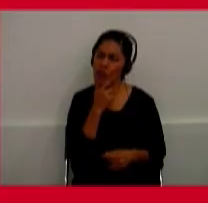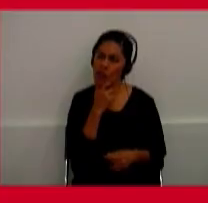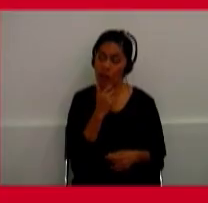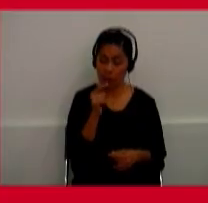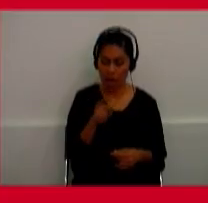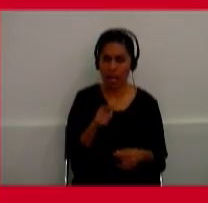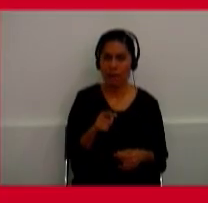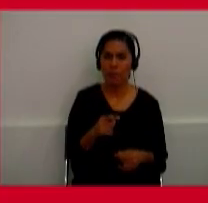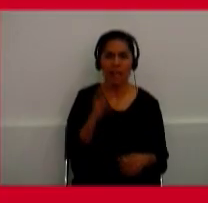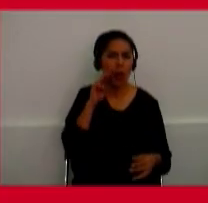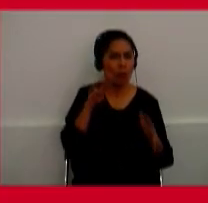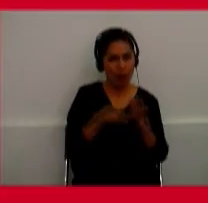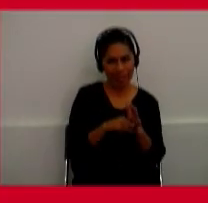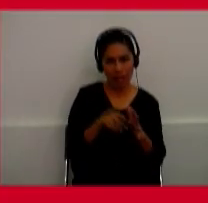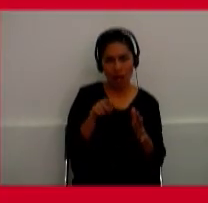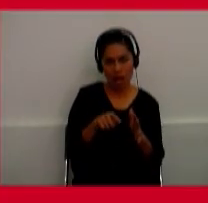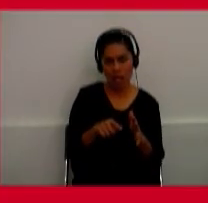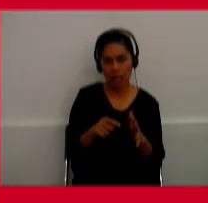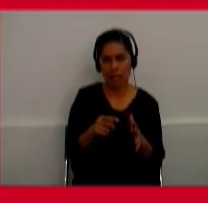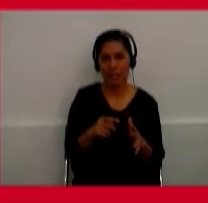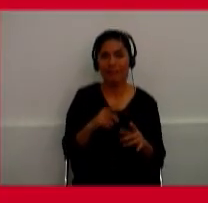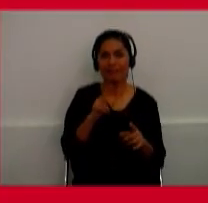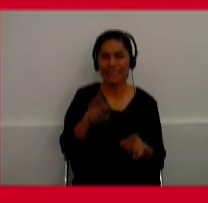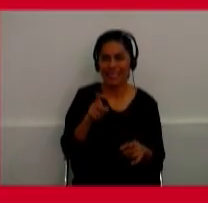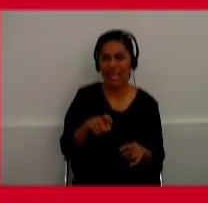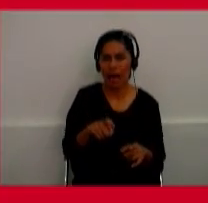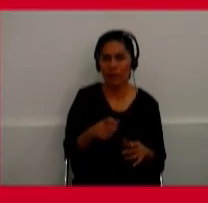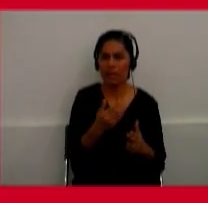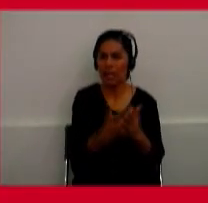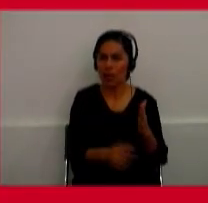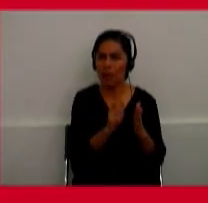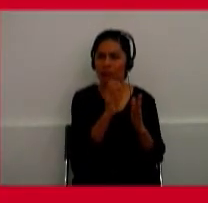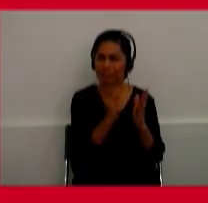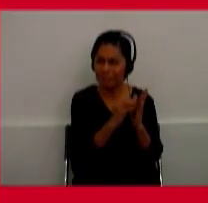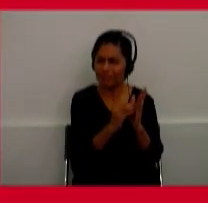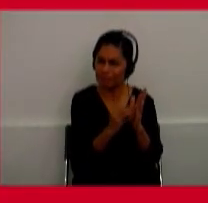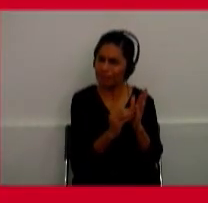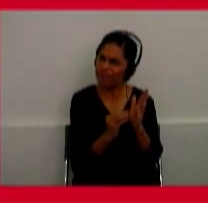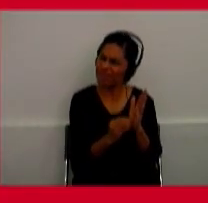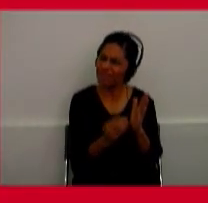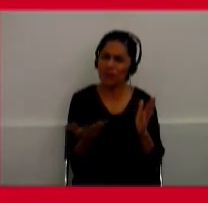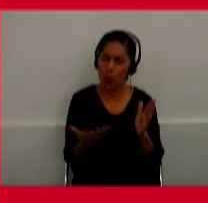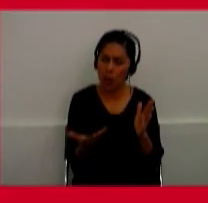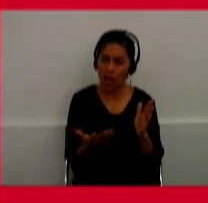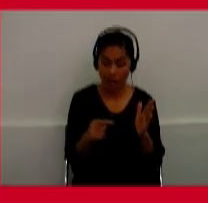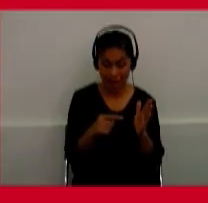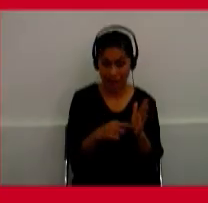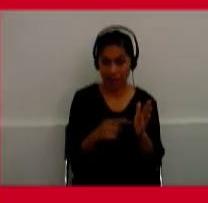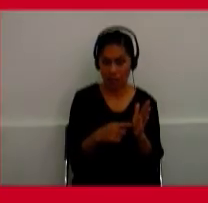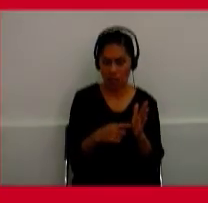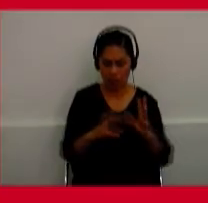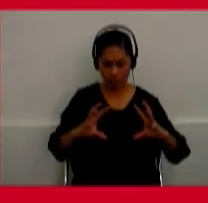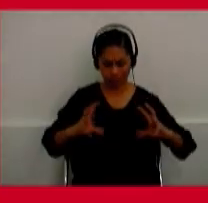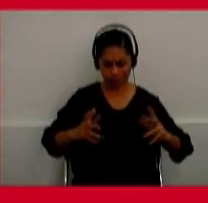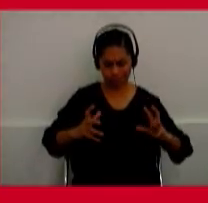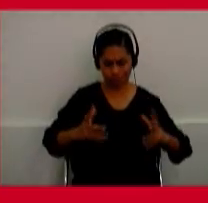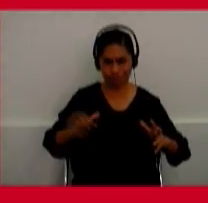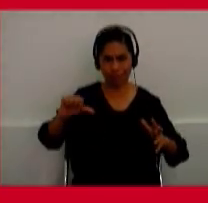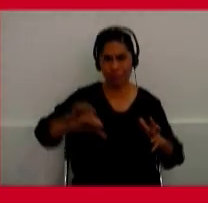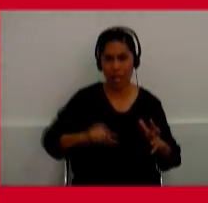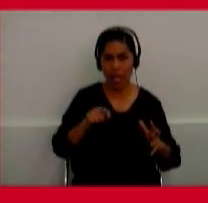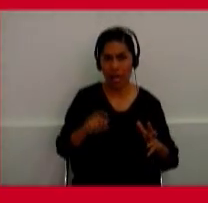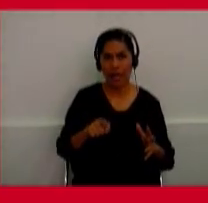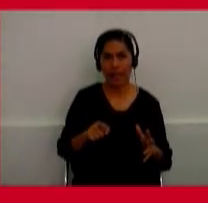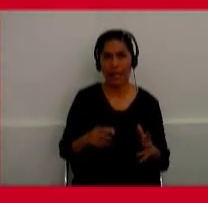un modelo, para lo cual necesitamos datos. La primera fuente de datos vendría a ser las fallas de los equipos. Nosotros en Minera